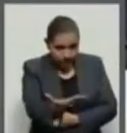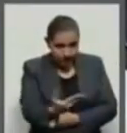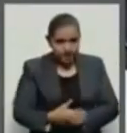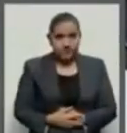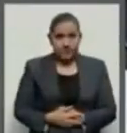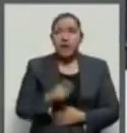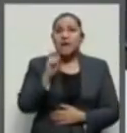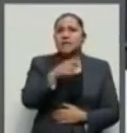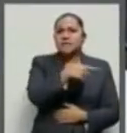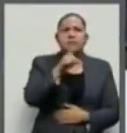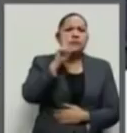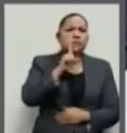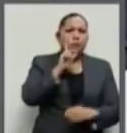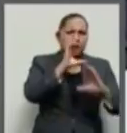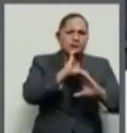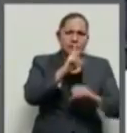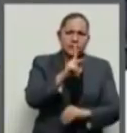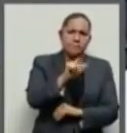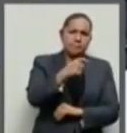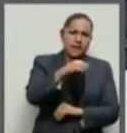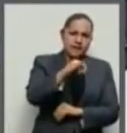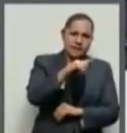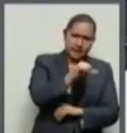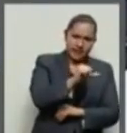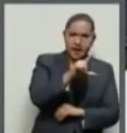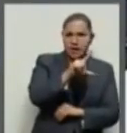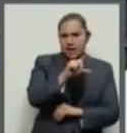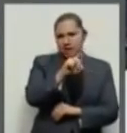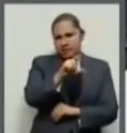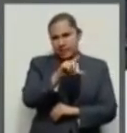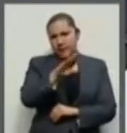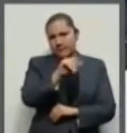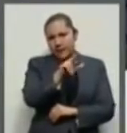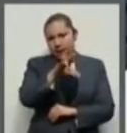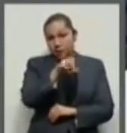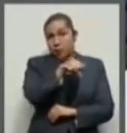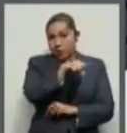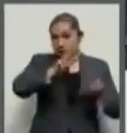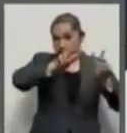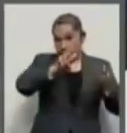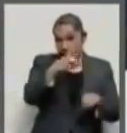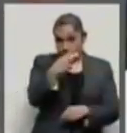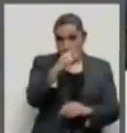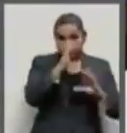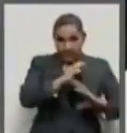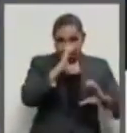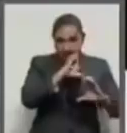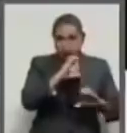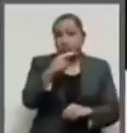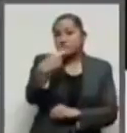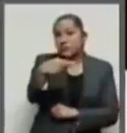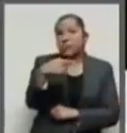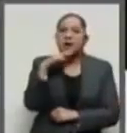Es Paquita la del barrio y la canción es Hipócritas.